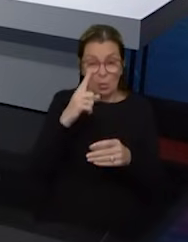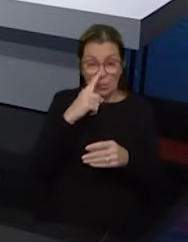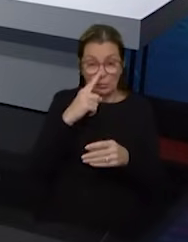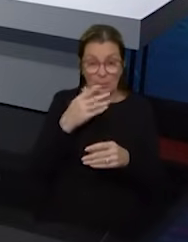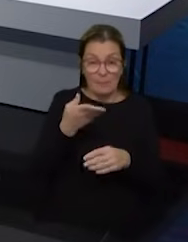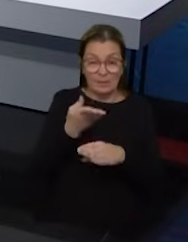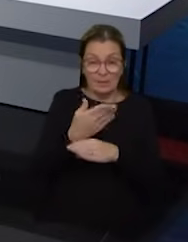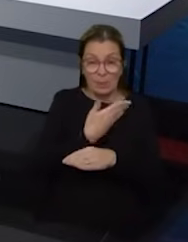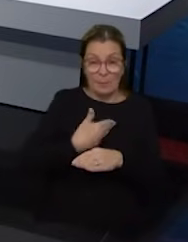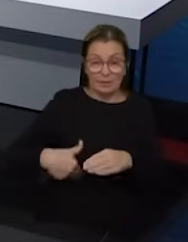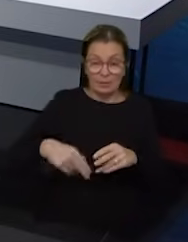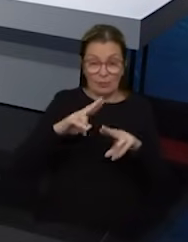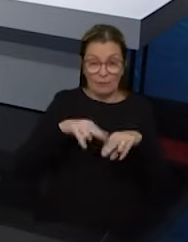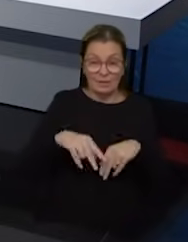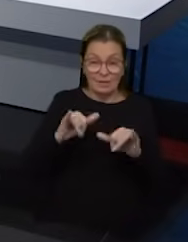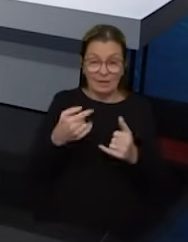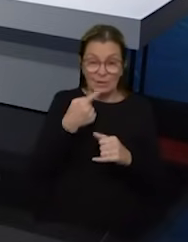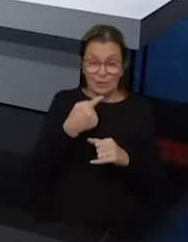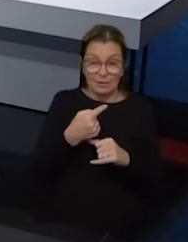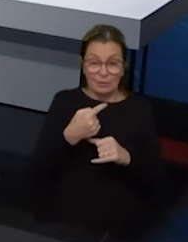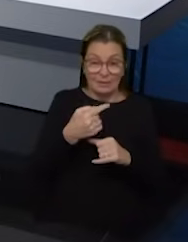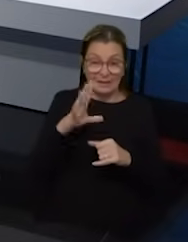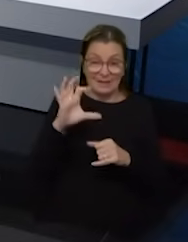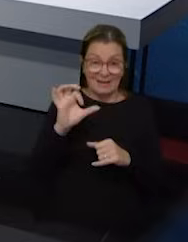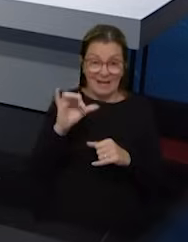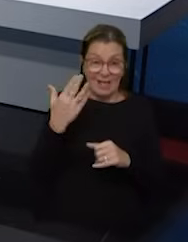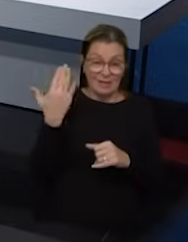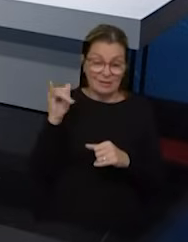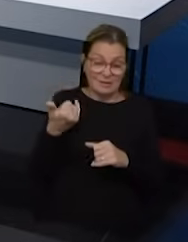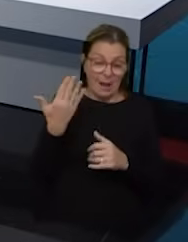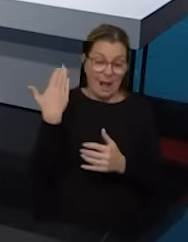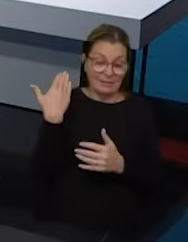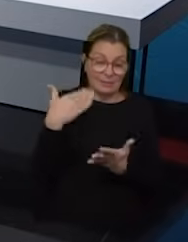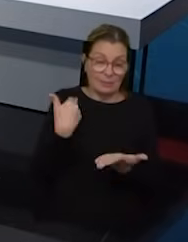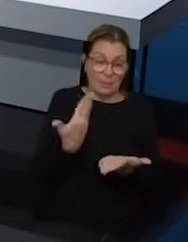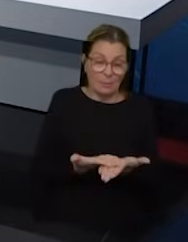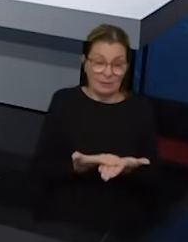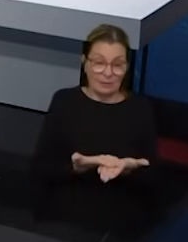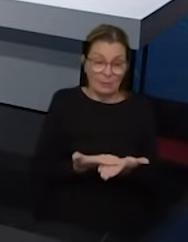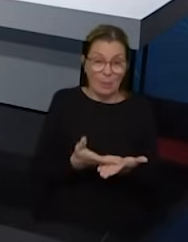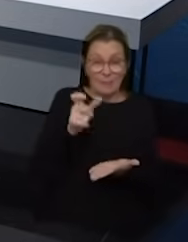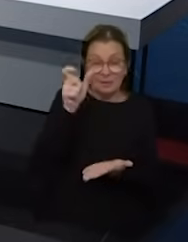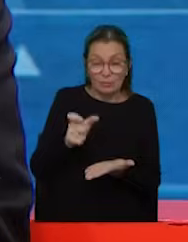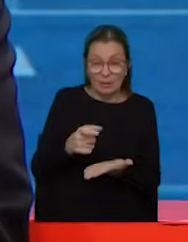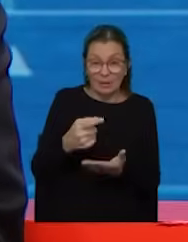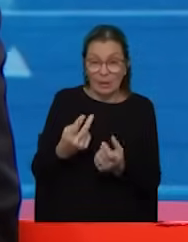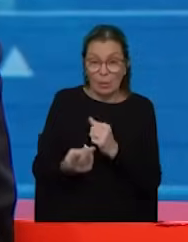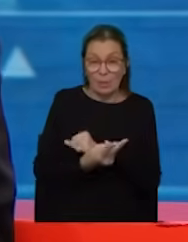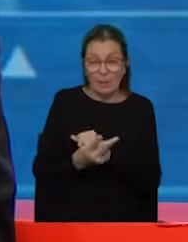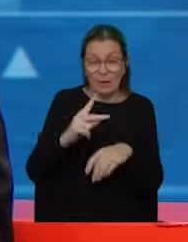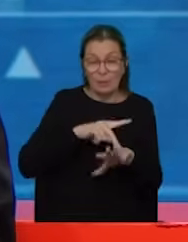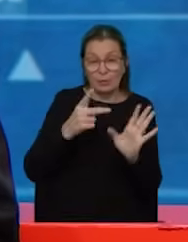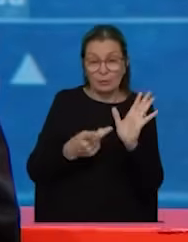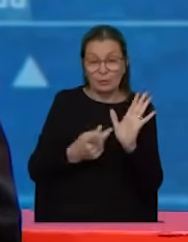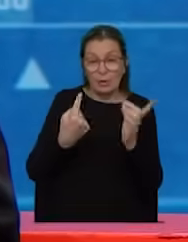al presidente que Vete ya lo dijeron desde el senado ya estaban planteándoles hubo intervenciones de legisladores que defendían el proyecto pero